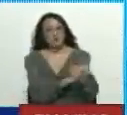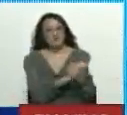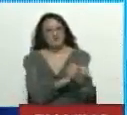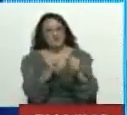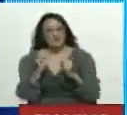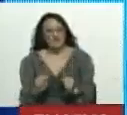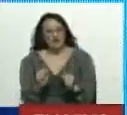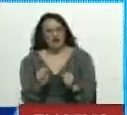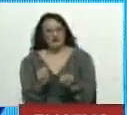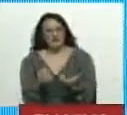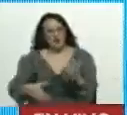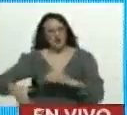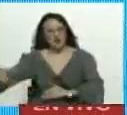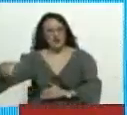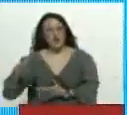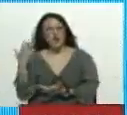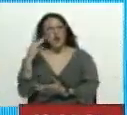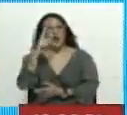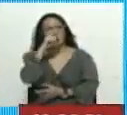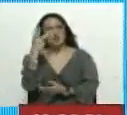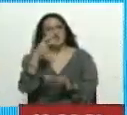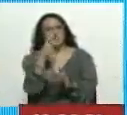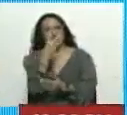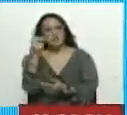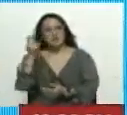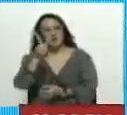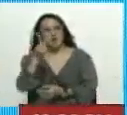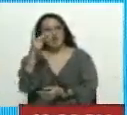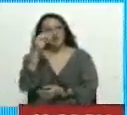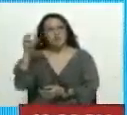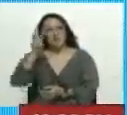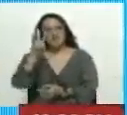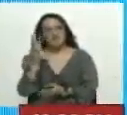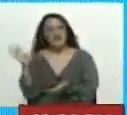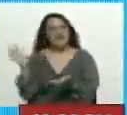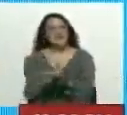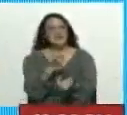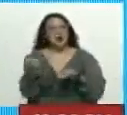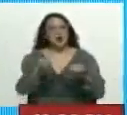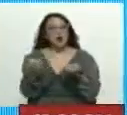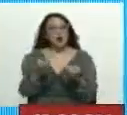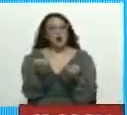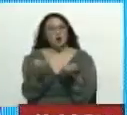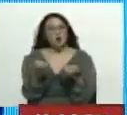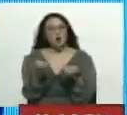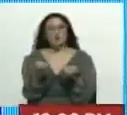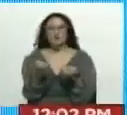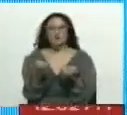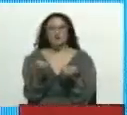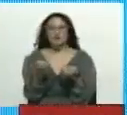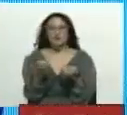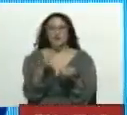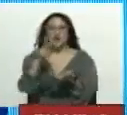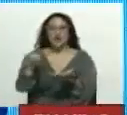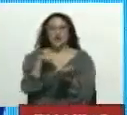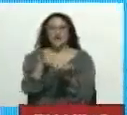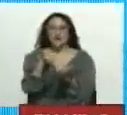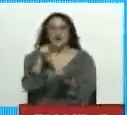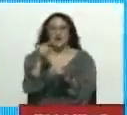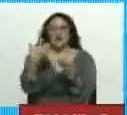año dos mil tres quitarle el control de la industria nacional petrolera